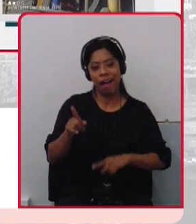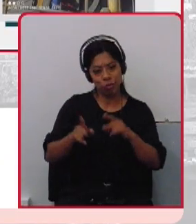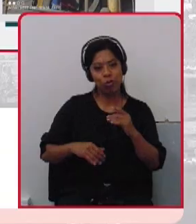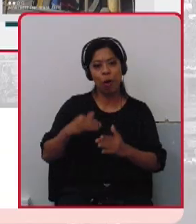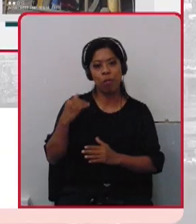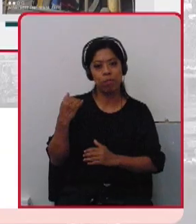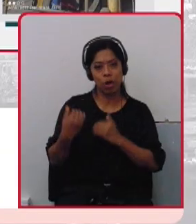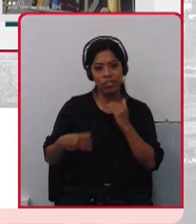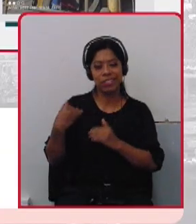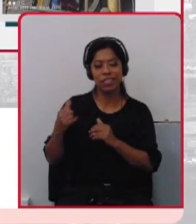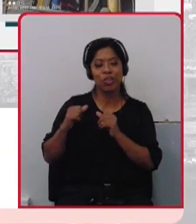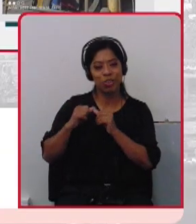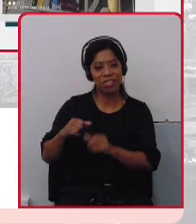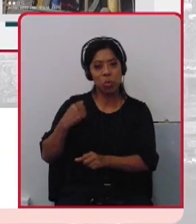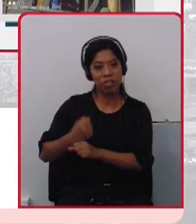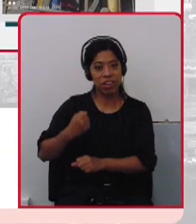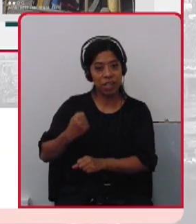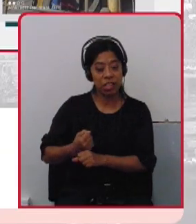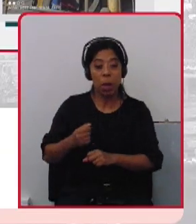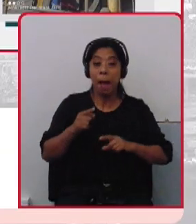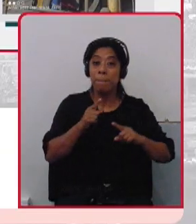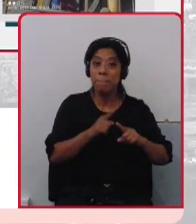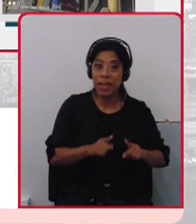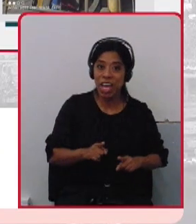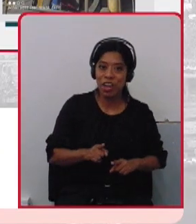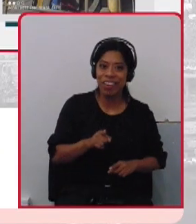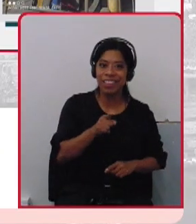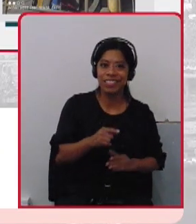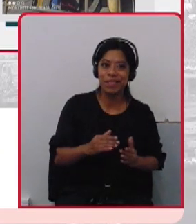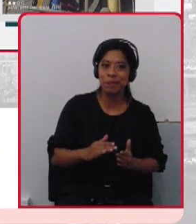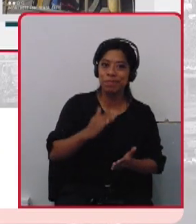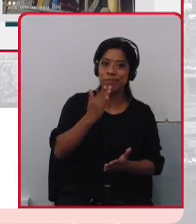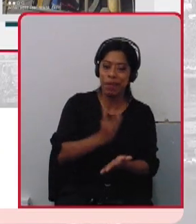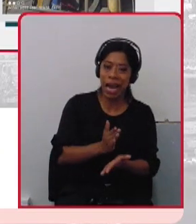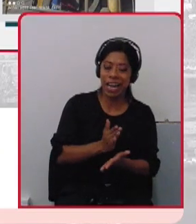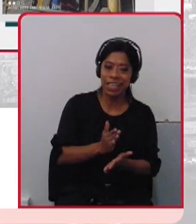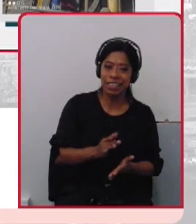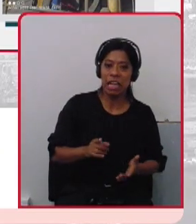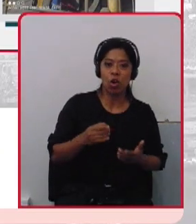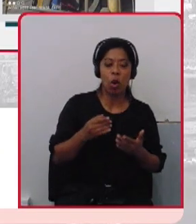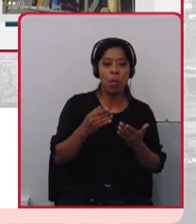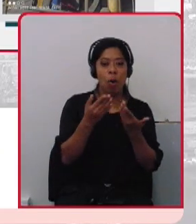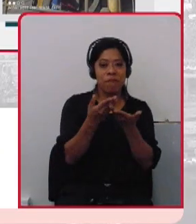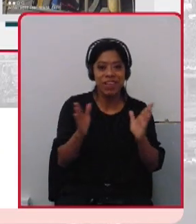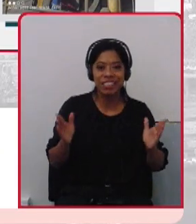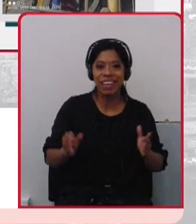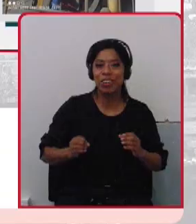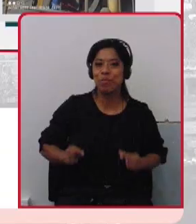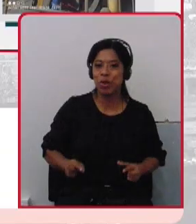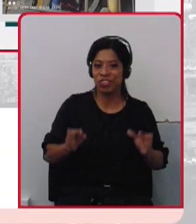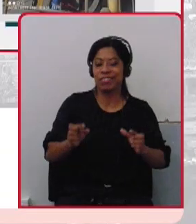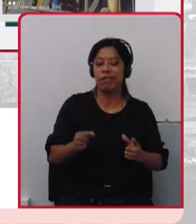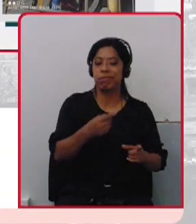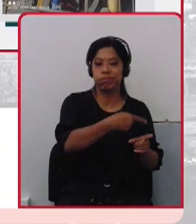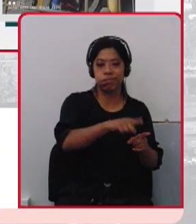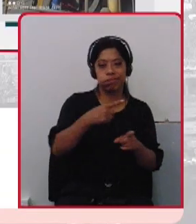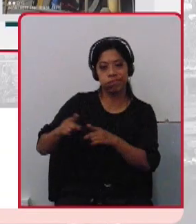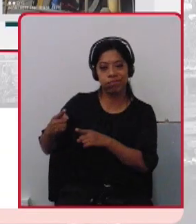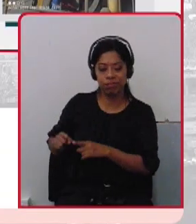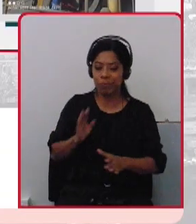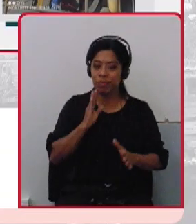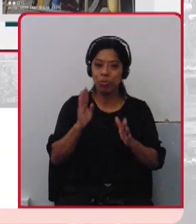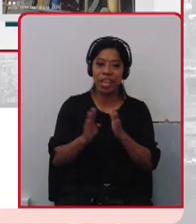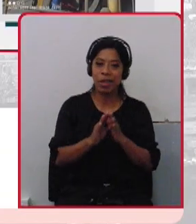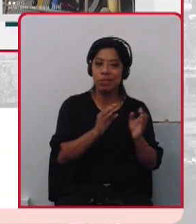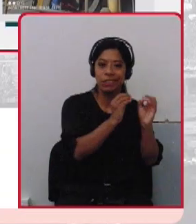sí seguir operando, pero sin embargo esta parada pues es una ventana de oportunidad para muchas áreas. Áreas como por